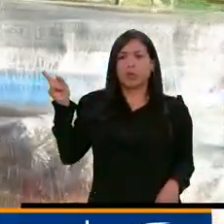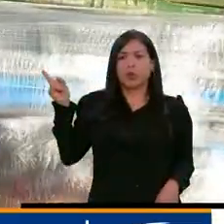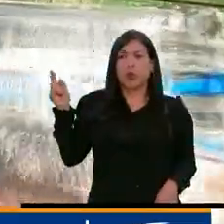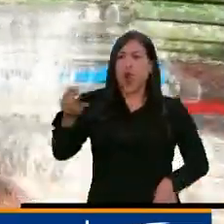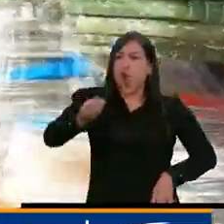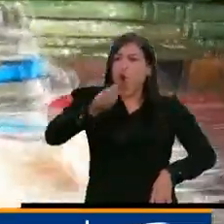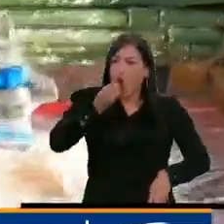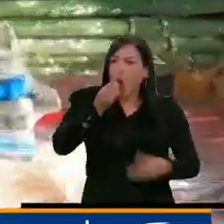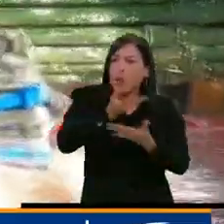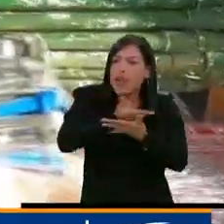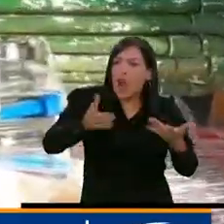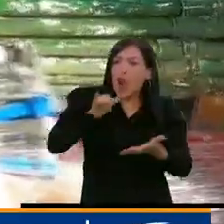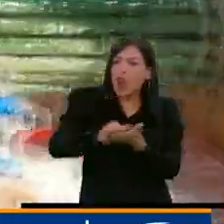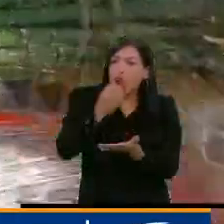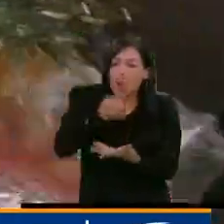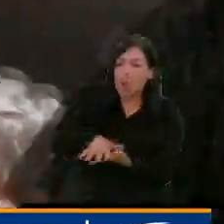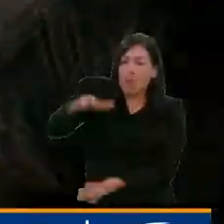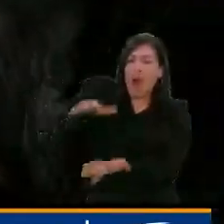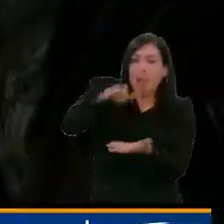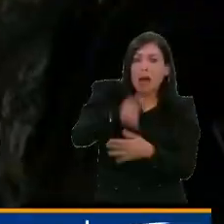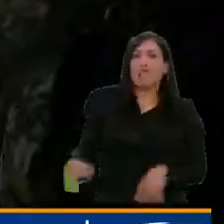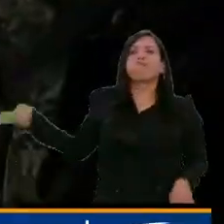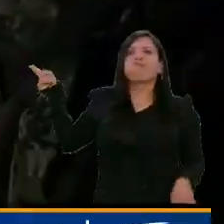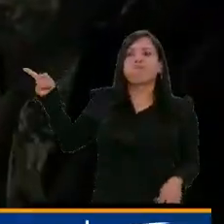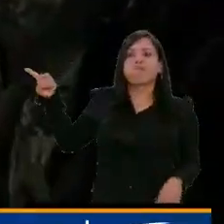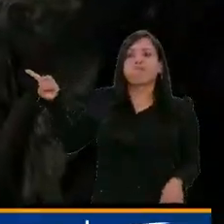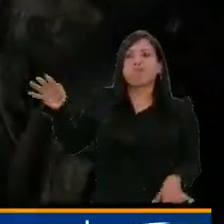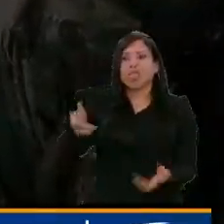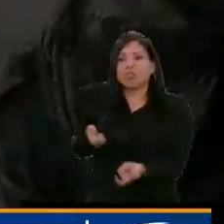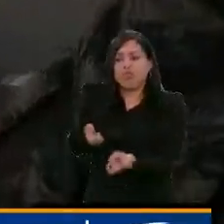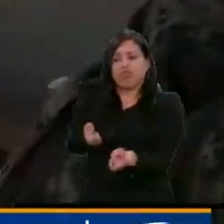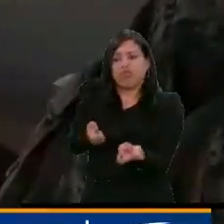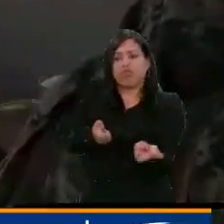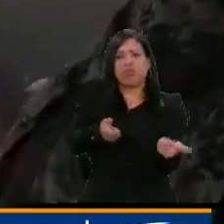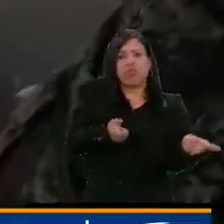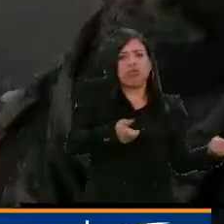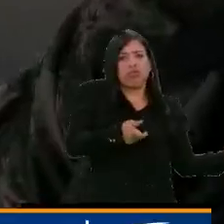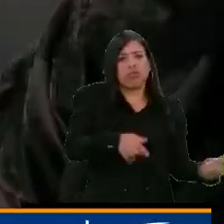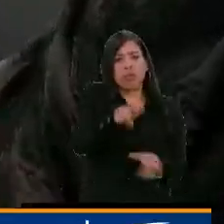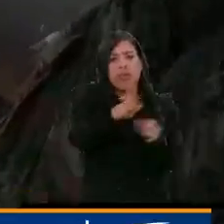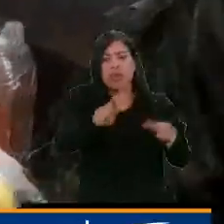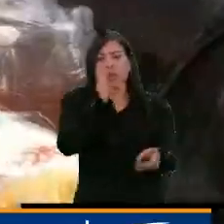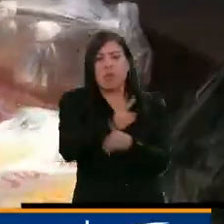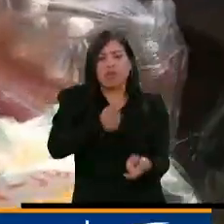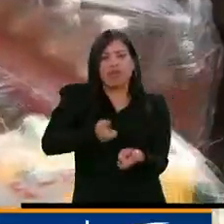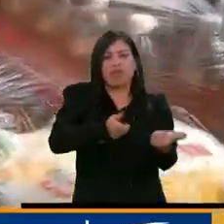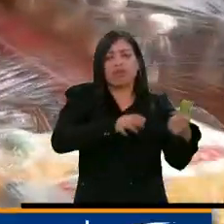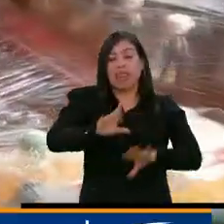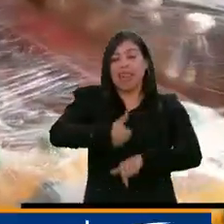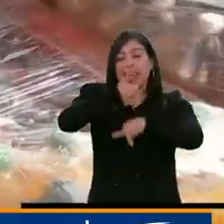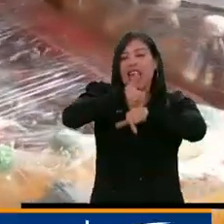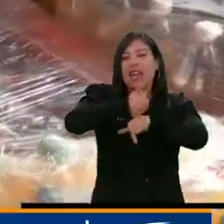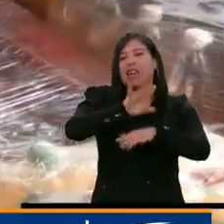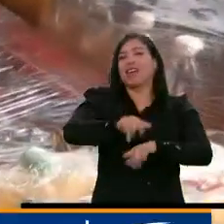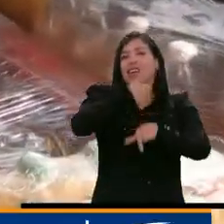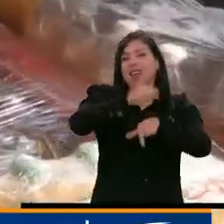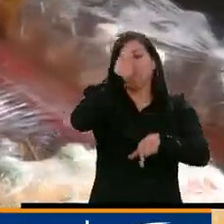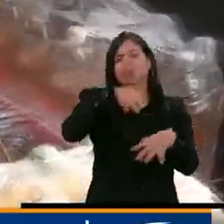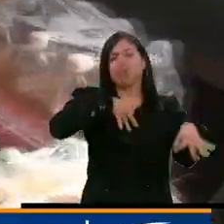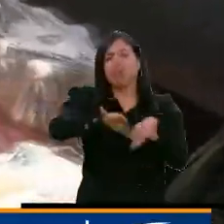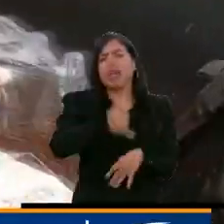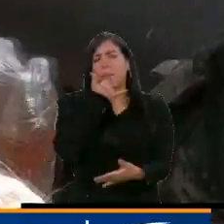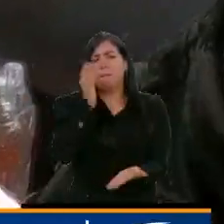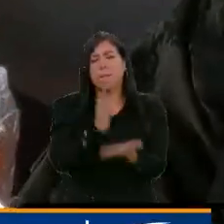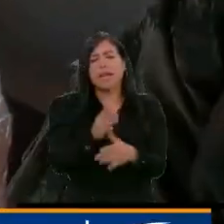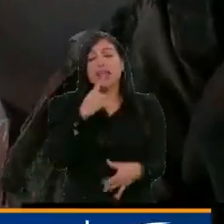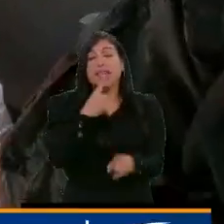que le llevan en la misma operación de rescate a las tropas del ejército que se juegan la vida en tierra. El jefe del equipo de rescate explicó